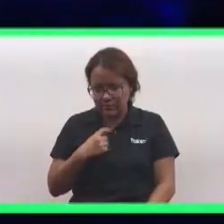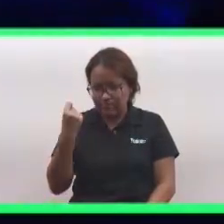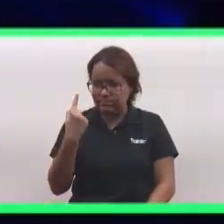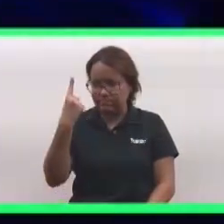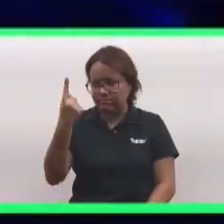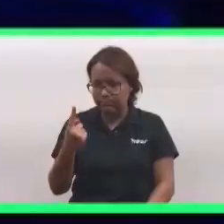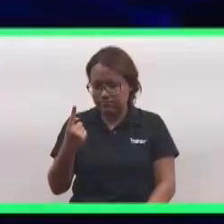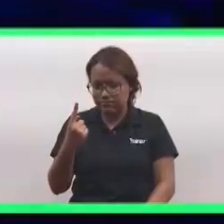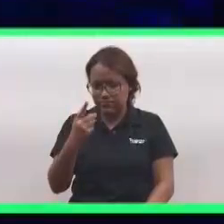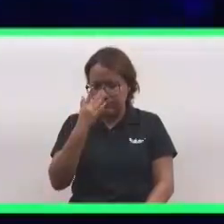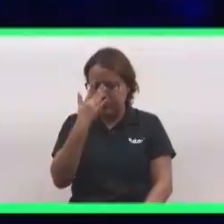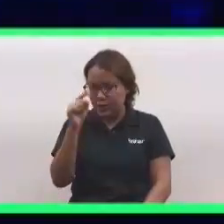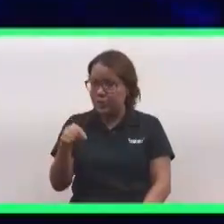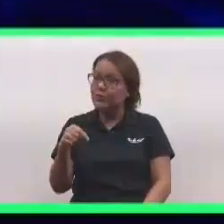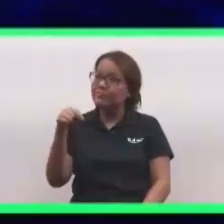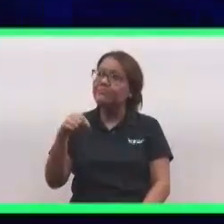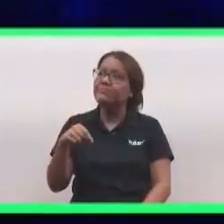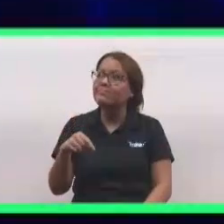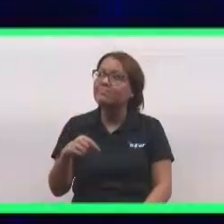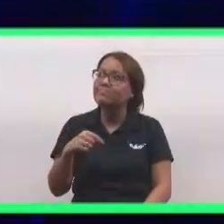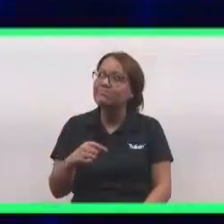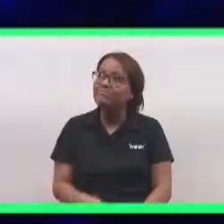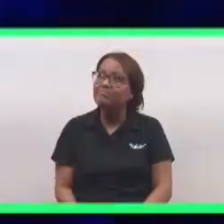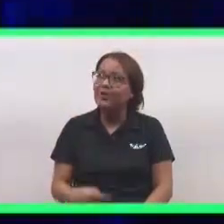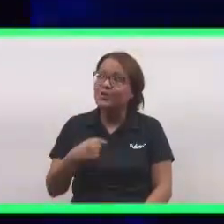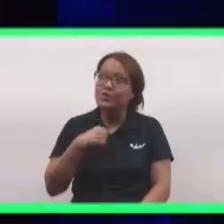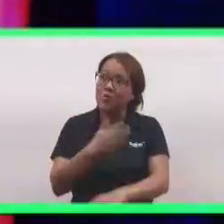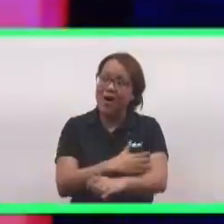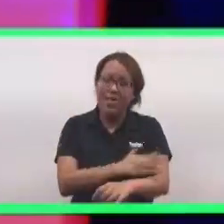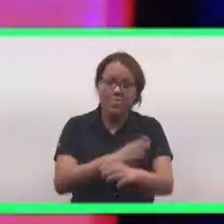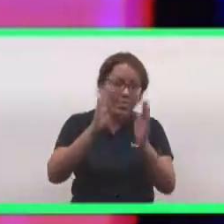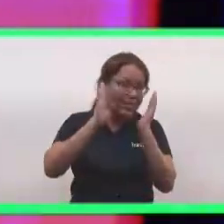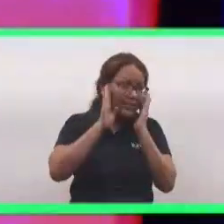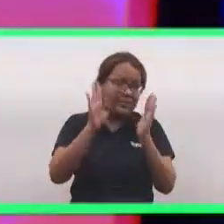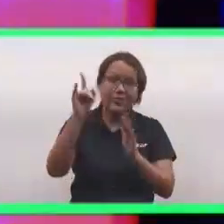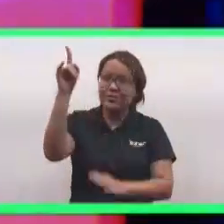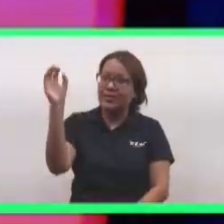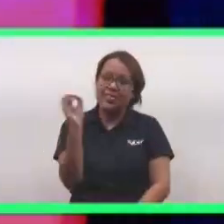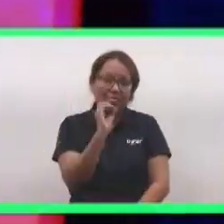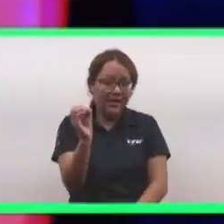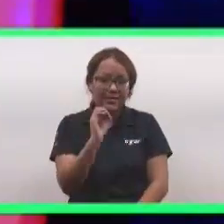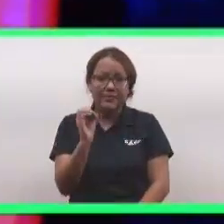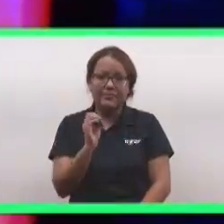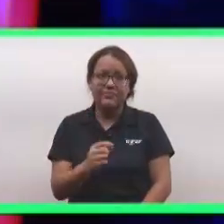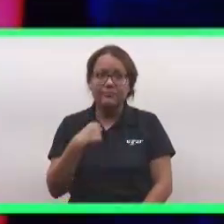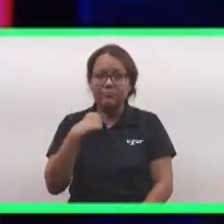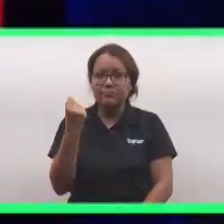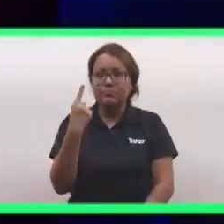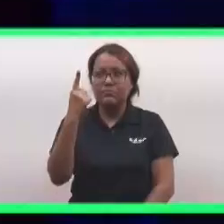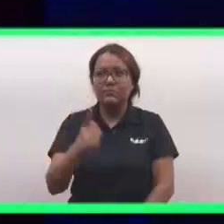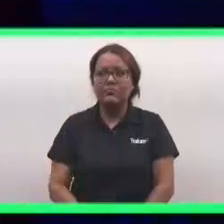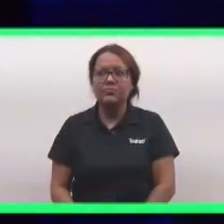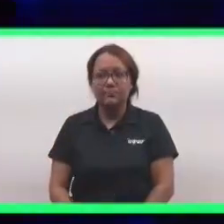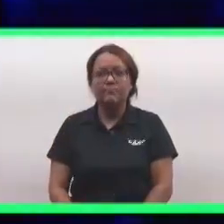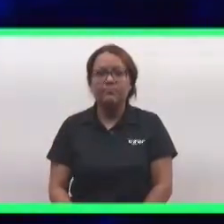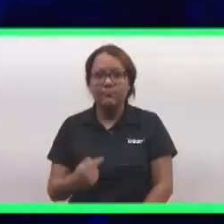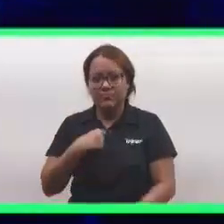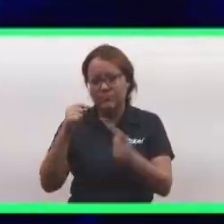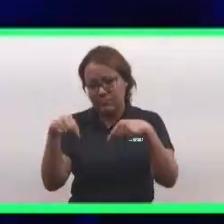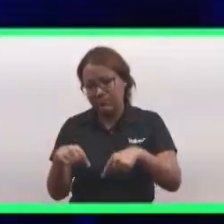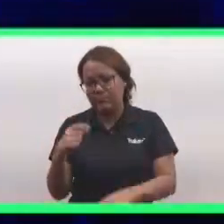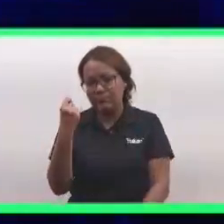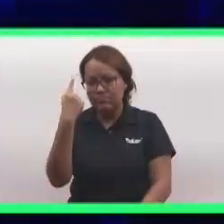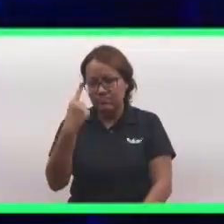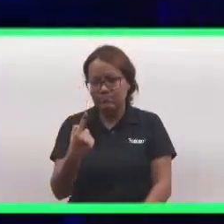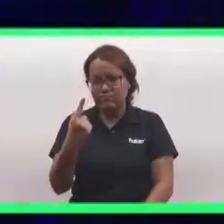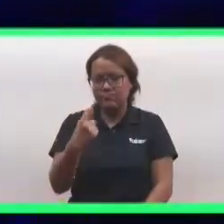Ya entendí por qué estoy en el desierto. Señor, no veía, no escuchaba, no ponía atención, no sabía para dónde agarrar. Ya sé por qué estoy aquí. Señor, ya sé por qué me llevaste por este